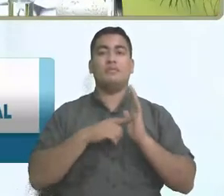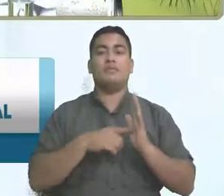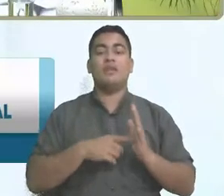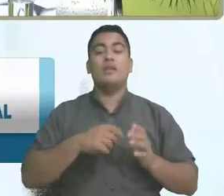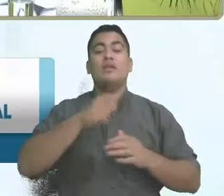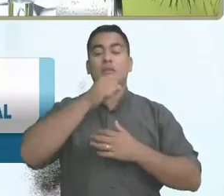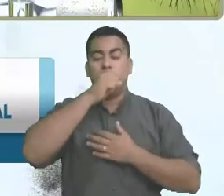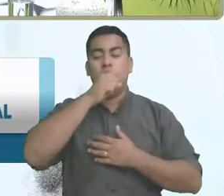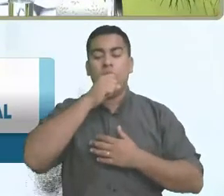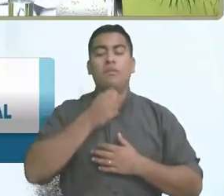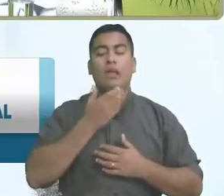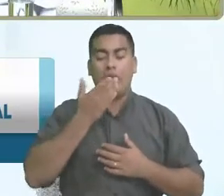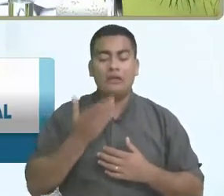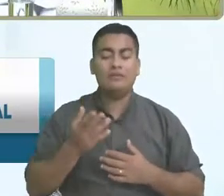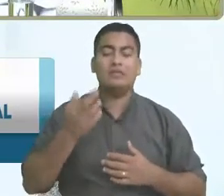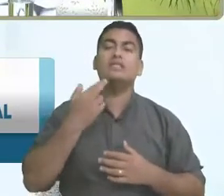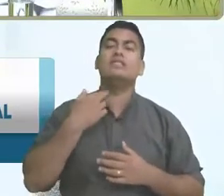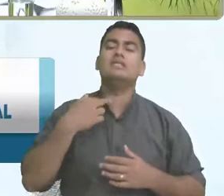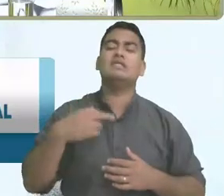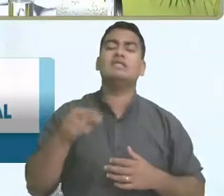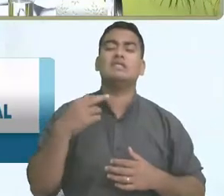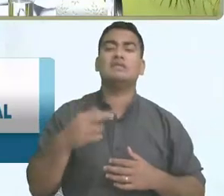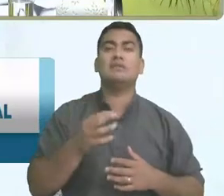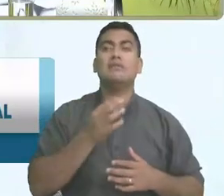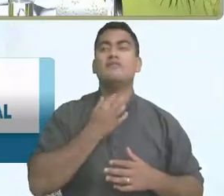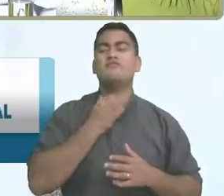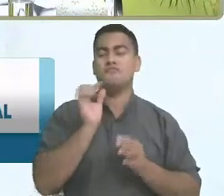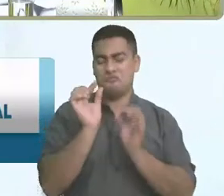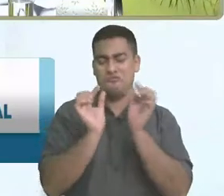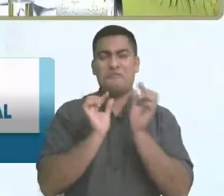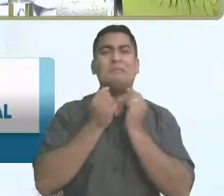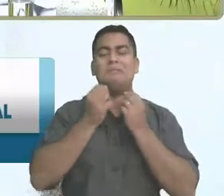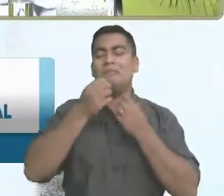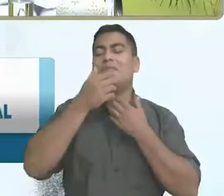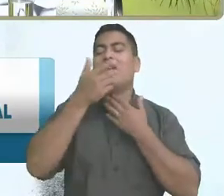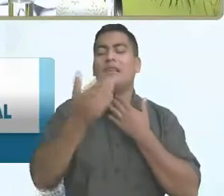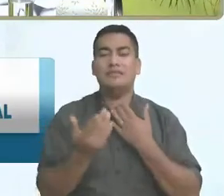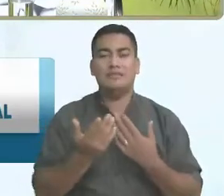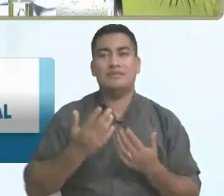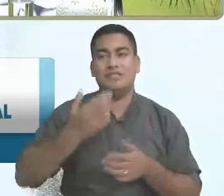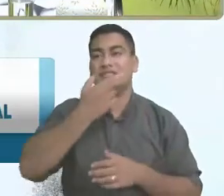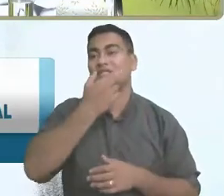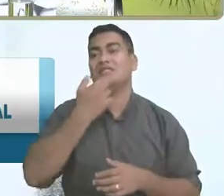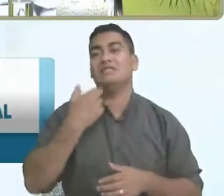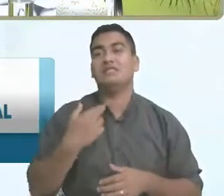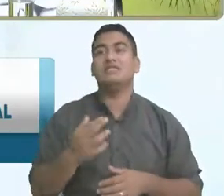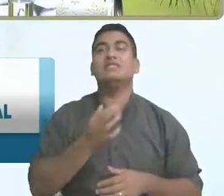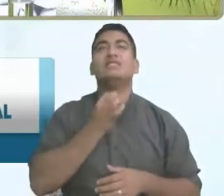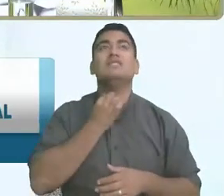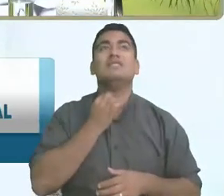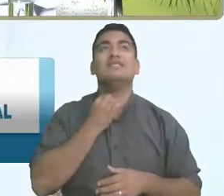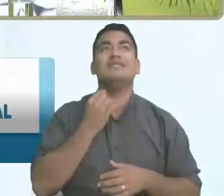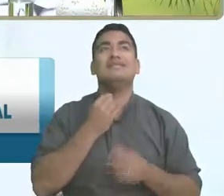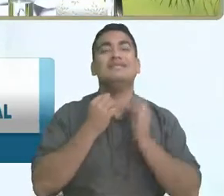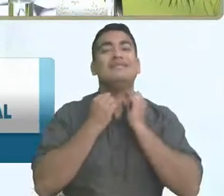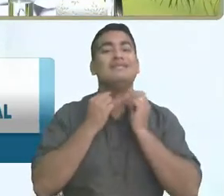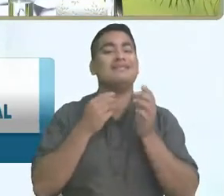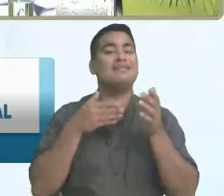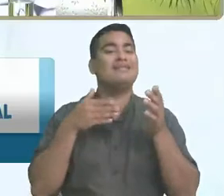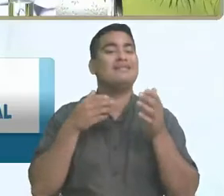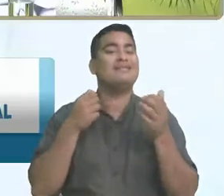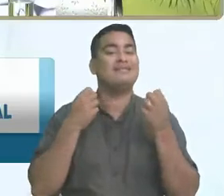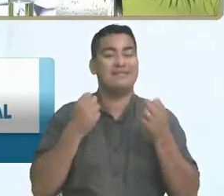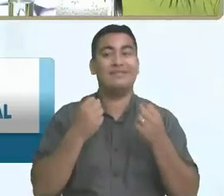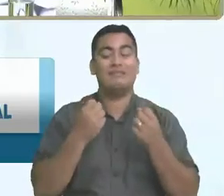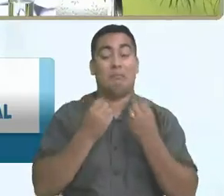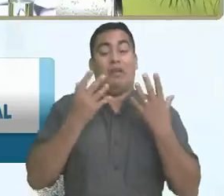sangrar. Porque se les revientan mínimos vasitos de la, por decirlo así, de las amígdalas, del